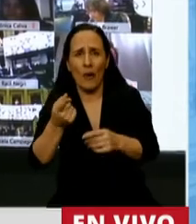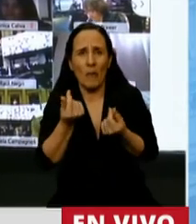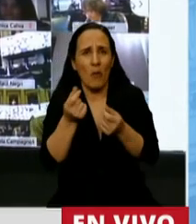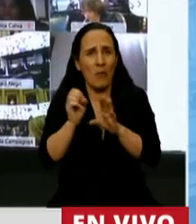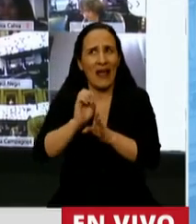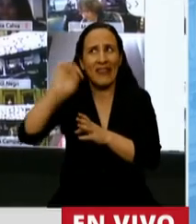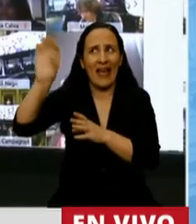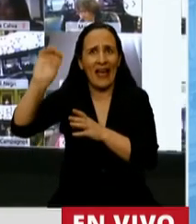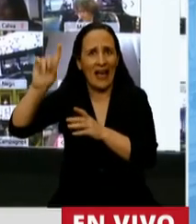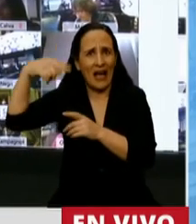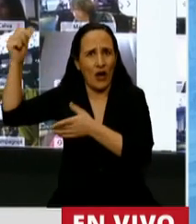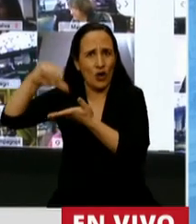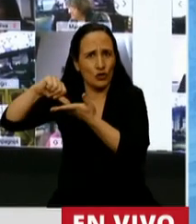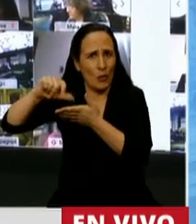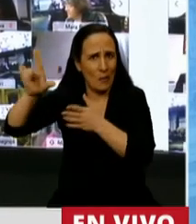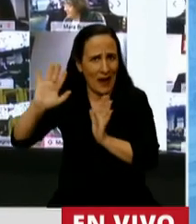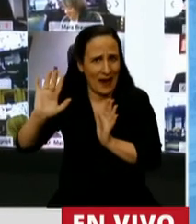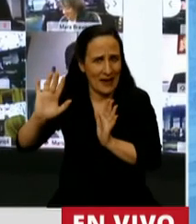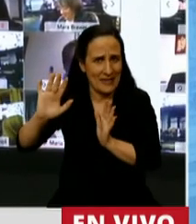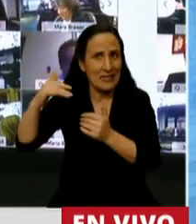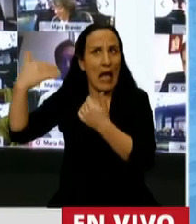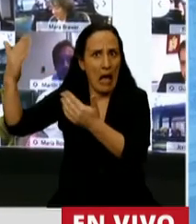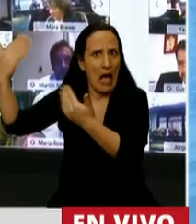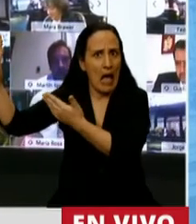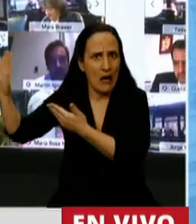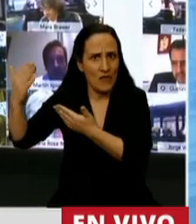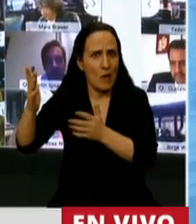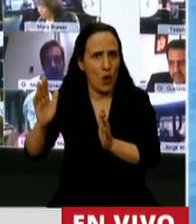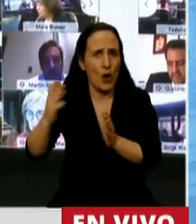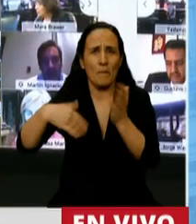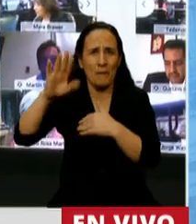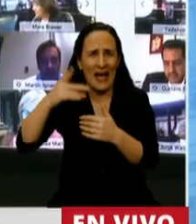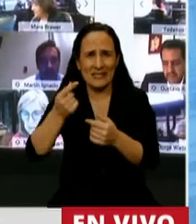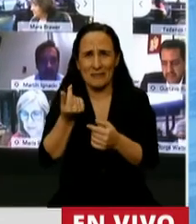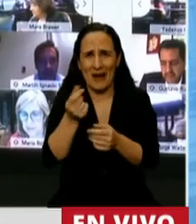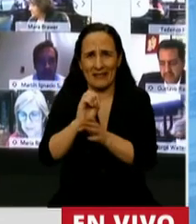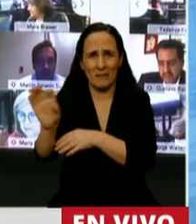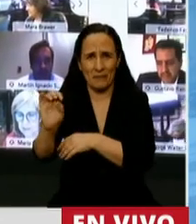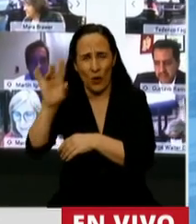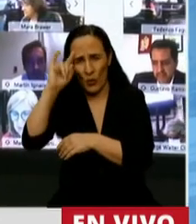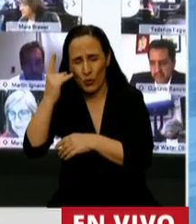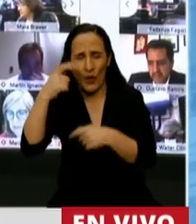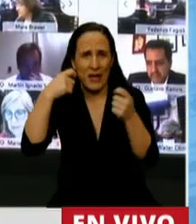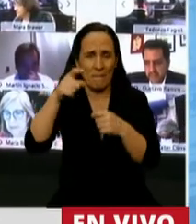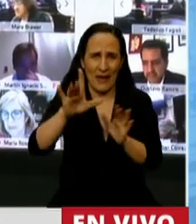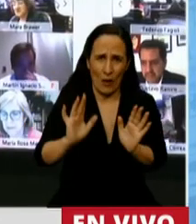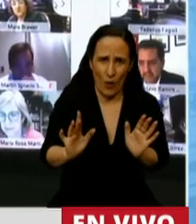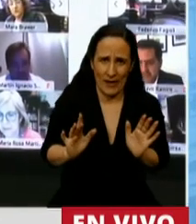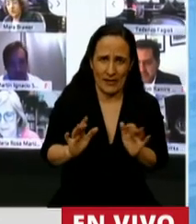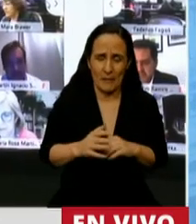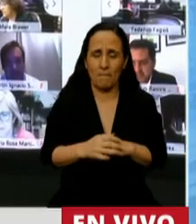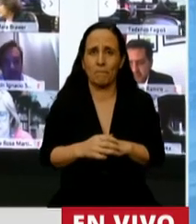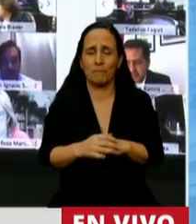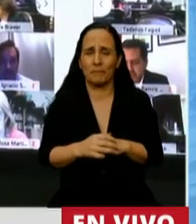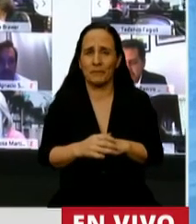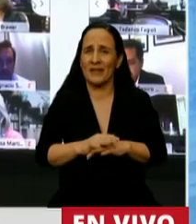nuestro país en beneficio de muchos otros países y en especial de nuestros vecinos de uruguay y de paraguay hemos llegado a la